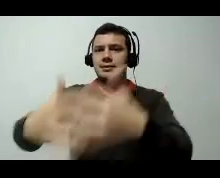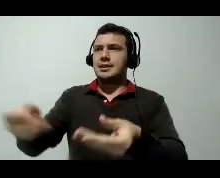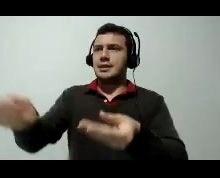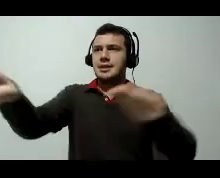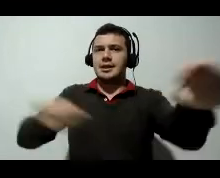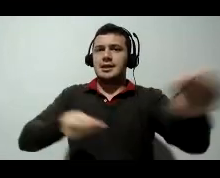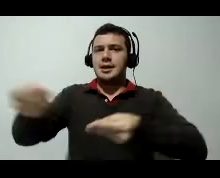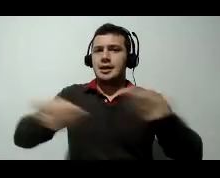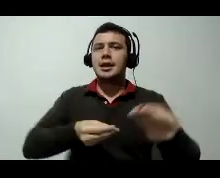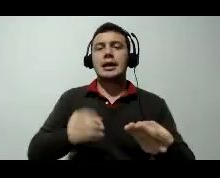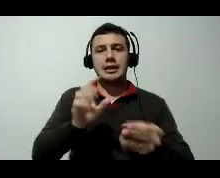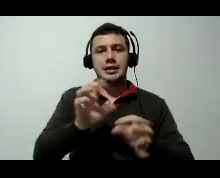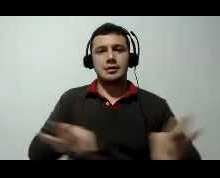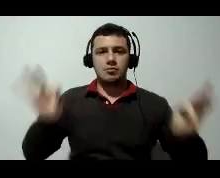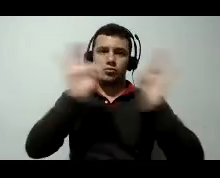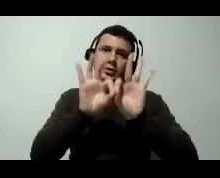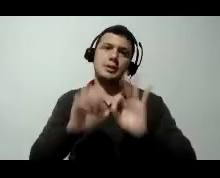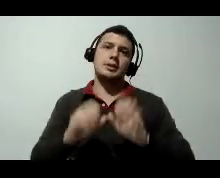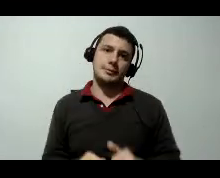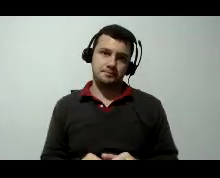protección personal.